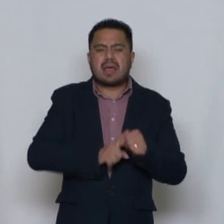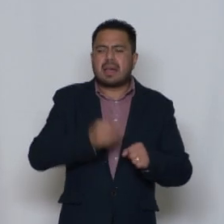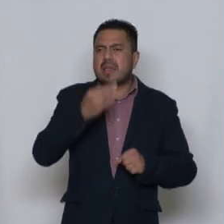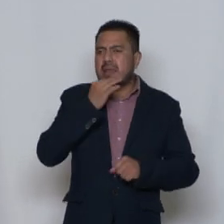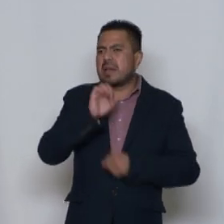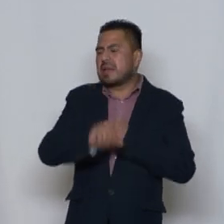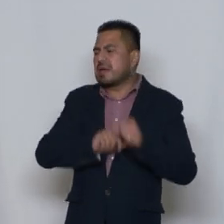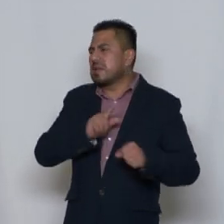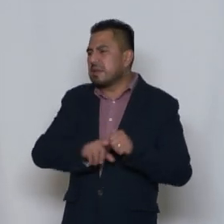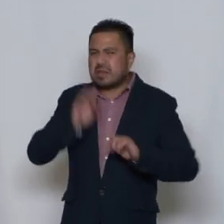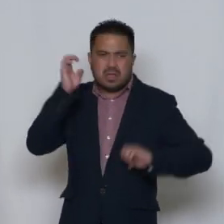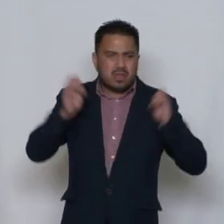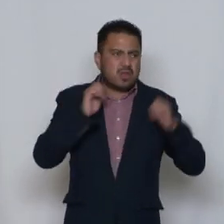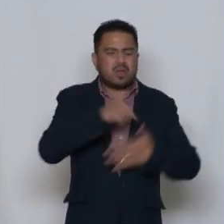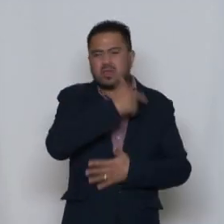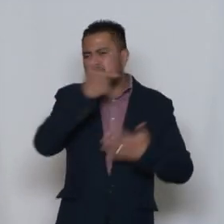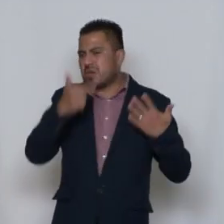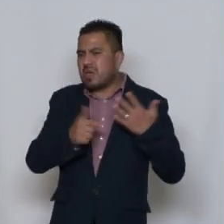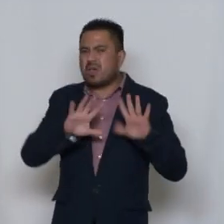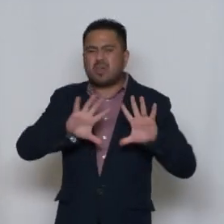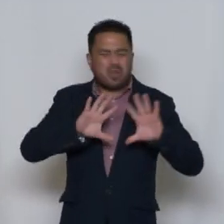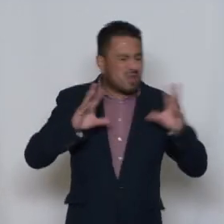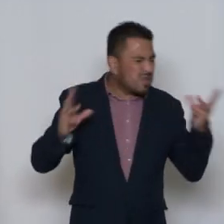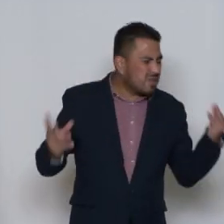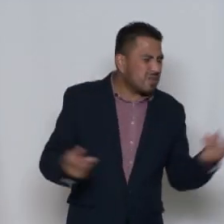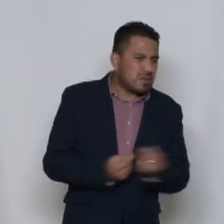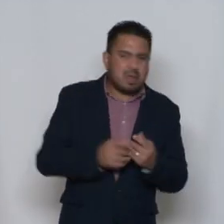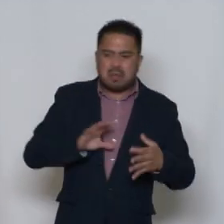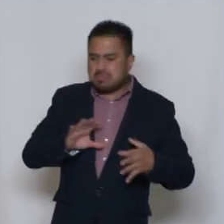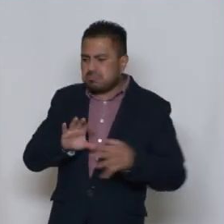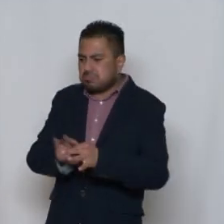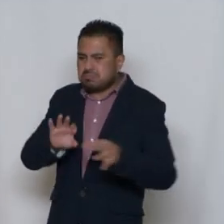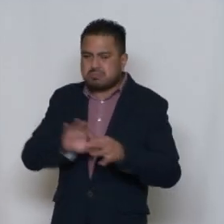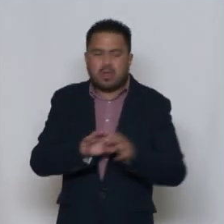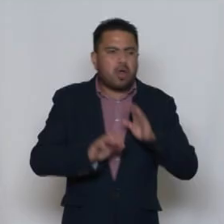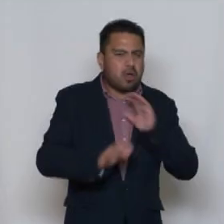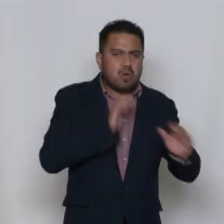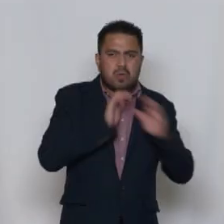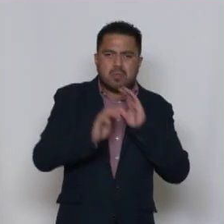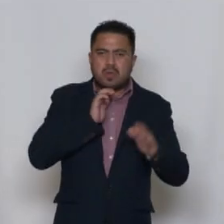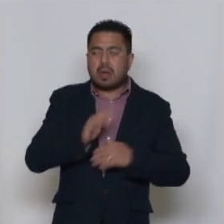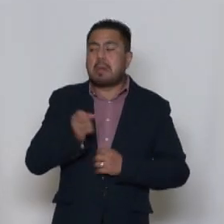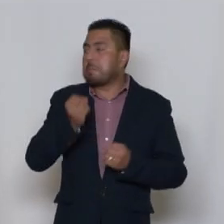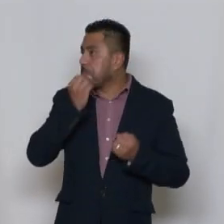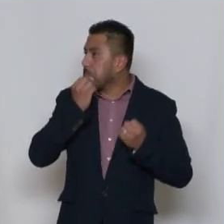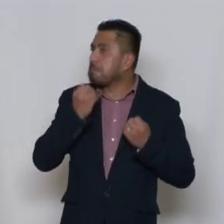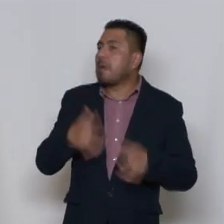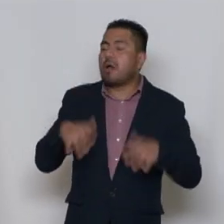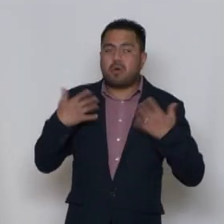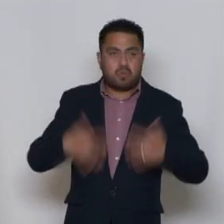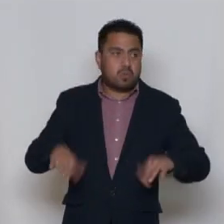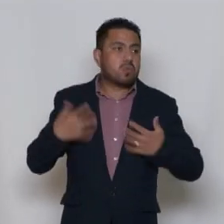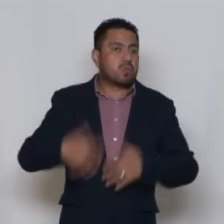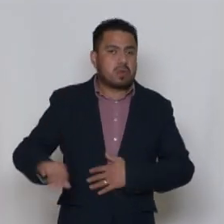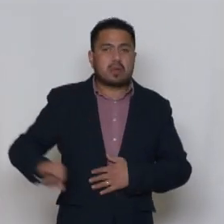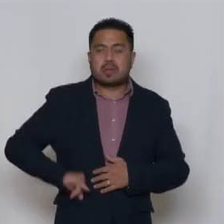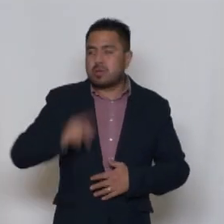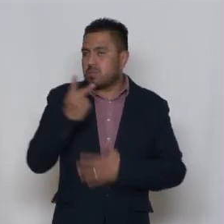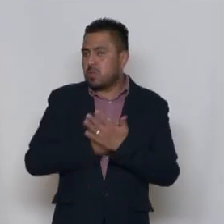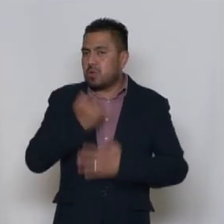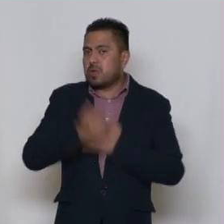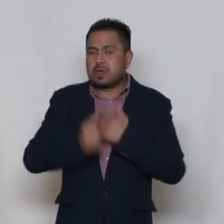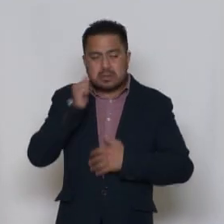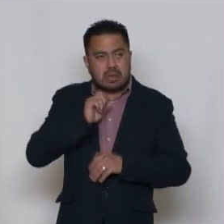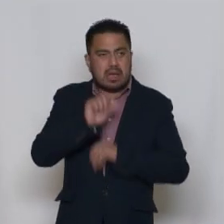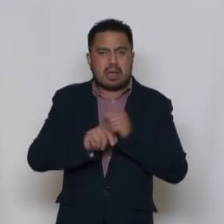veterinaria, ecología, biogeografía. Y bueno, nos hemos adaptado como medio de comunicación. Qué padre y qué interesante proyecto Siempre Animal.